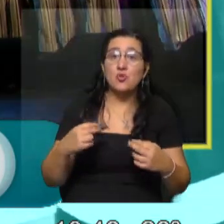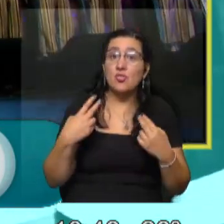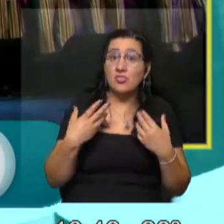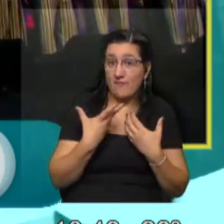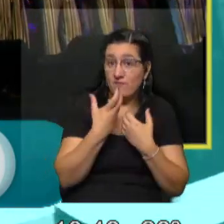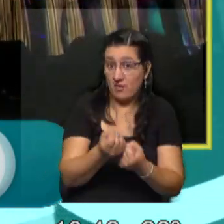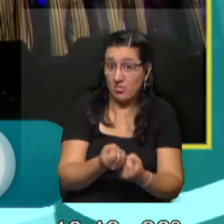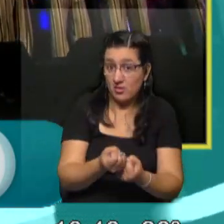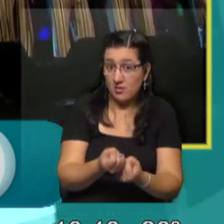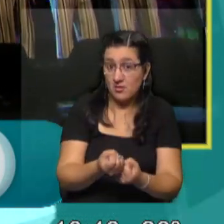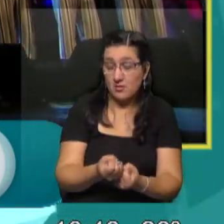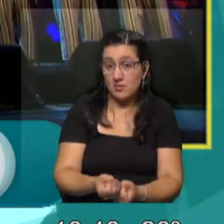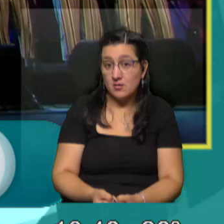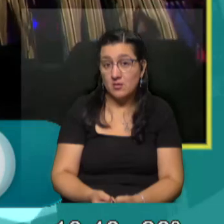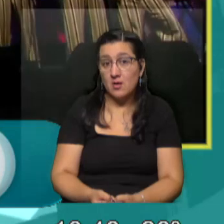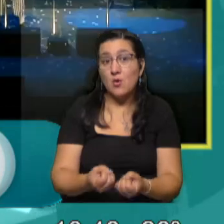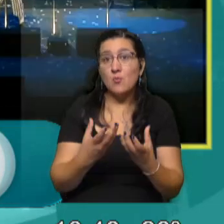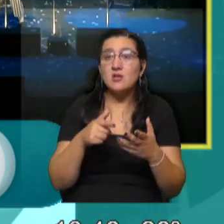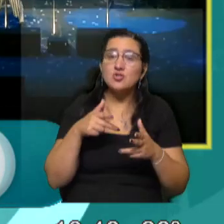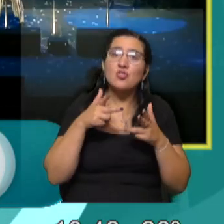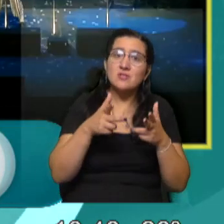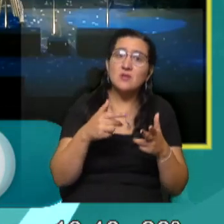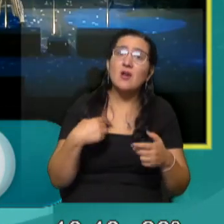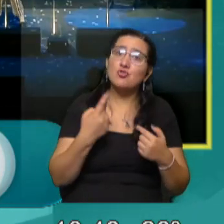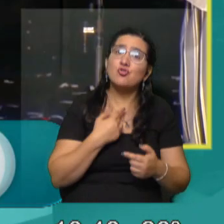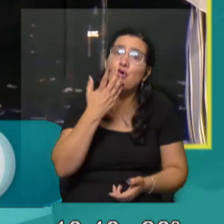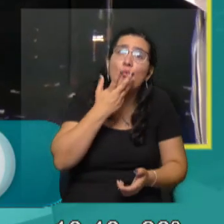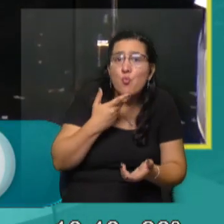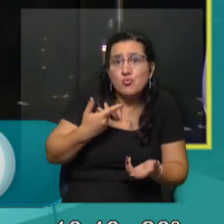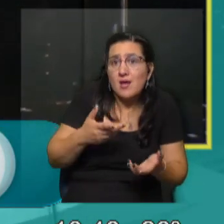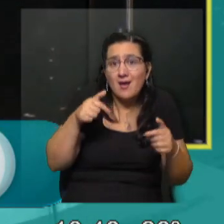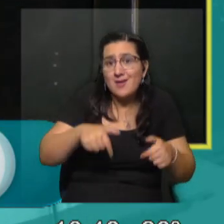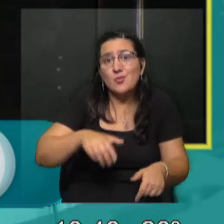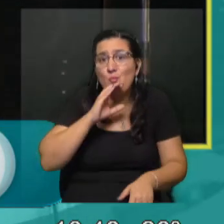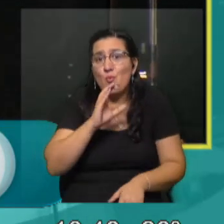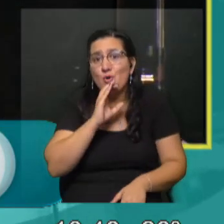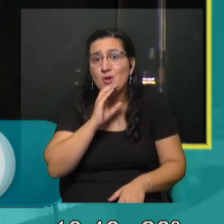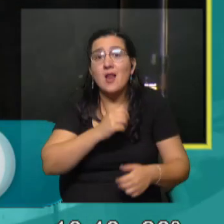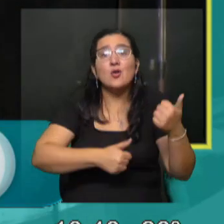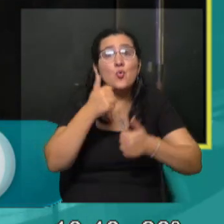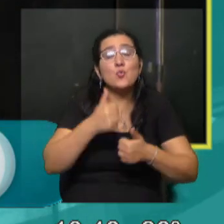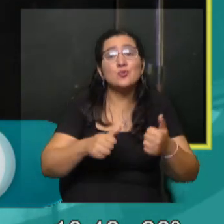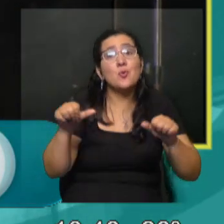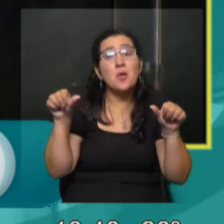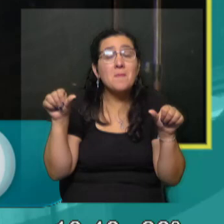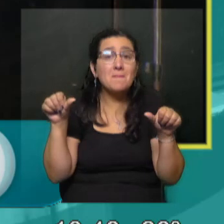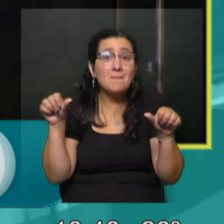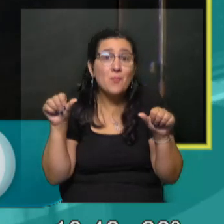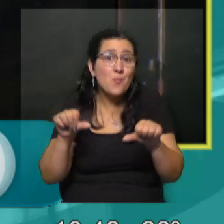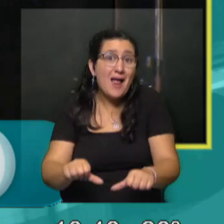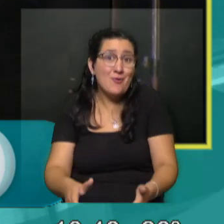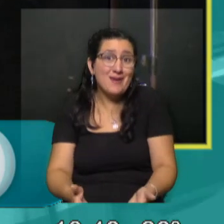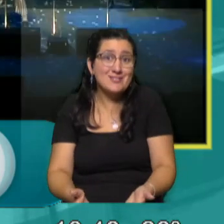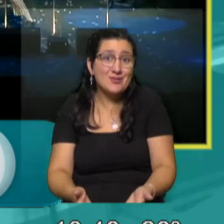ayer con alguno de ellos. En el sentido de que dicen, bueno, a nosotros nos gusta este tipo de humor, lo hacemos. Sí. El concurso es muy cruel para este tipo de humor,